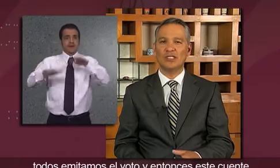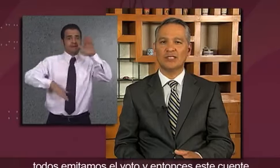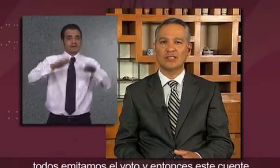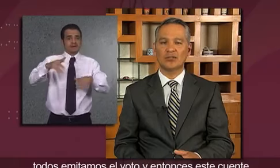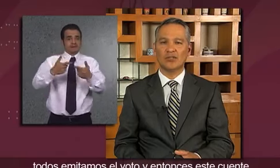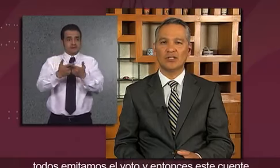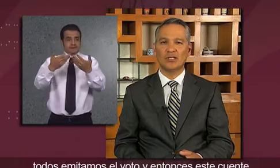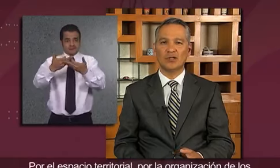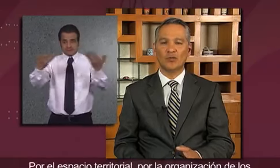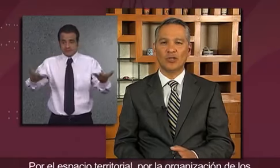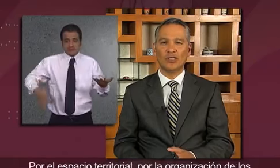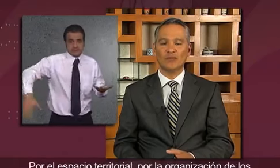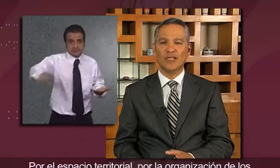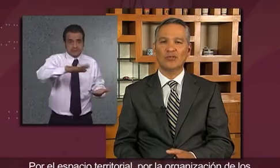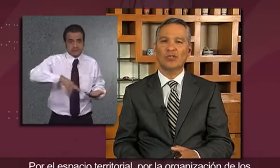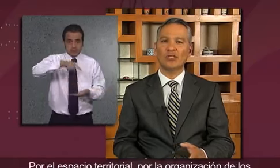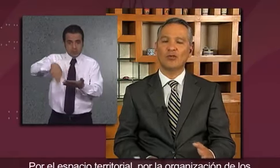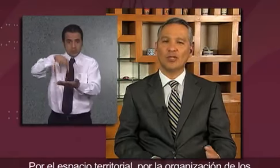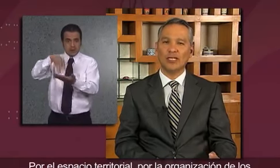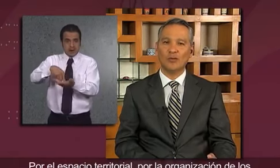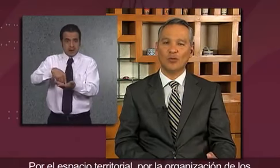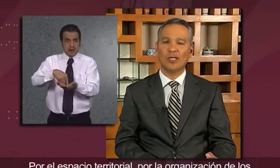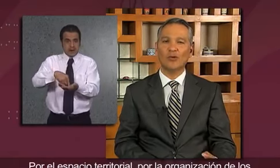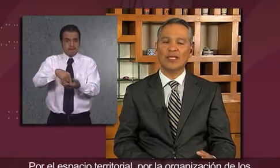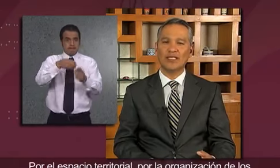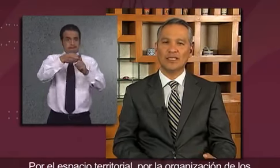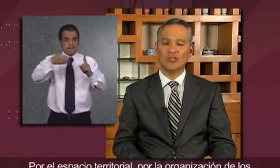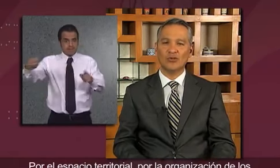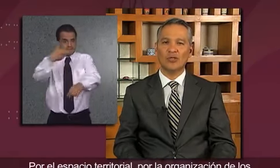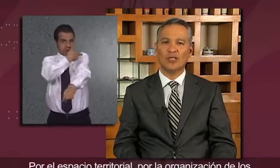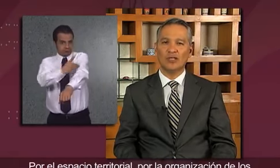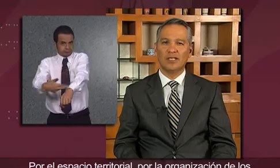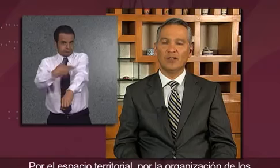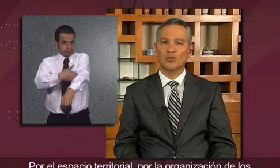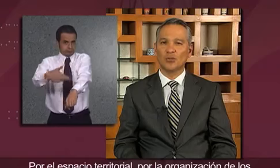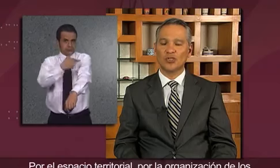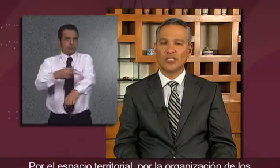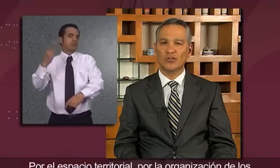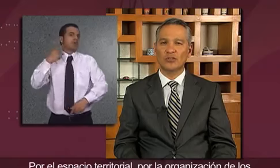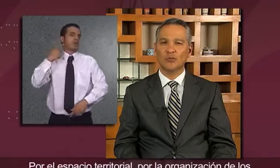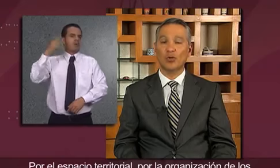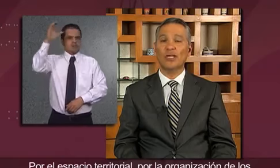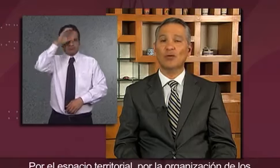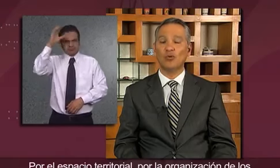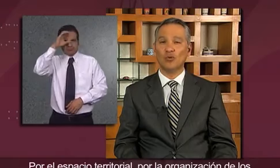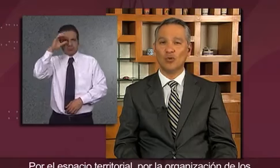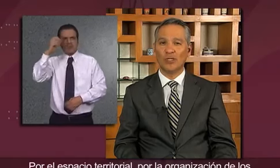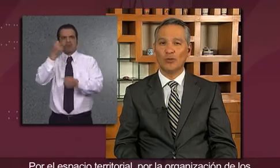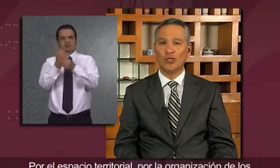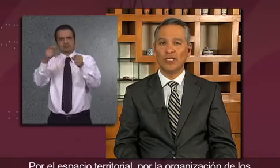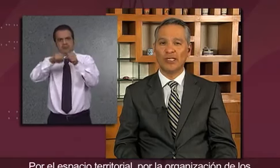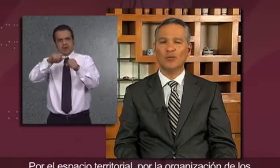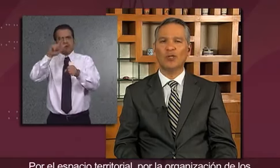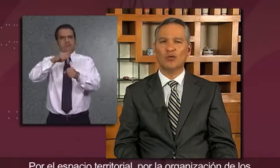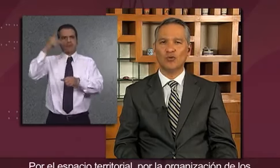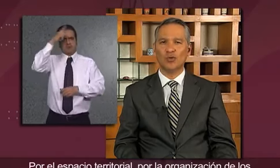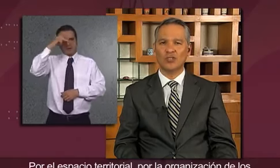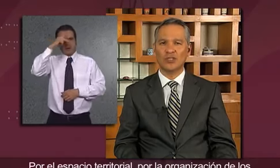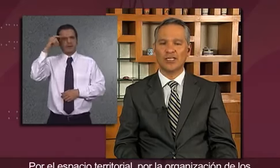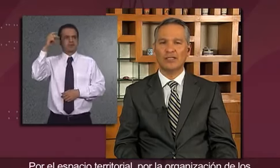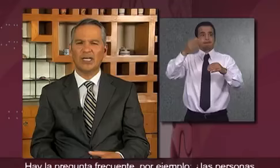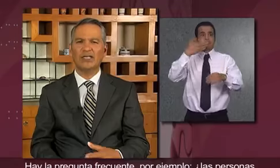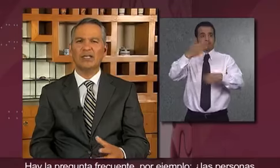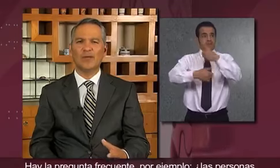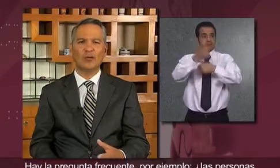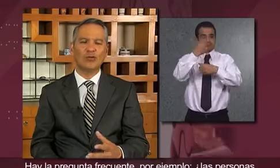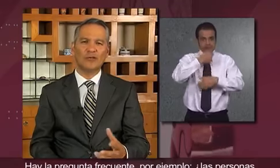por distintas razones, por el espacio territorial, por la organización de los procesos, por la cultura política y por la cultura